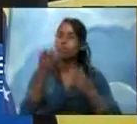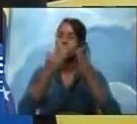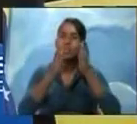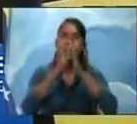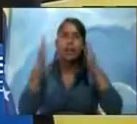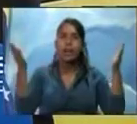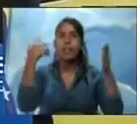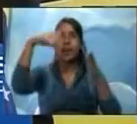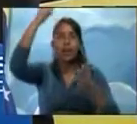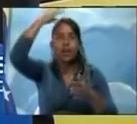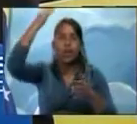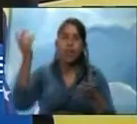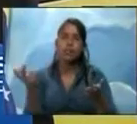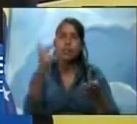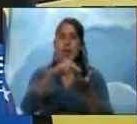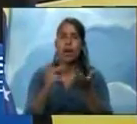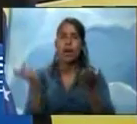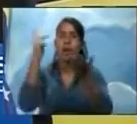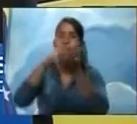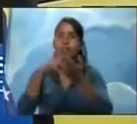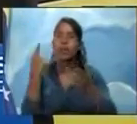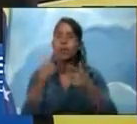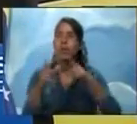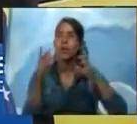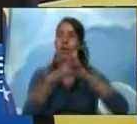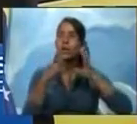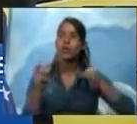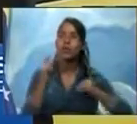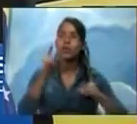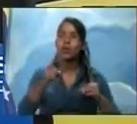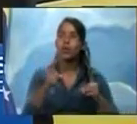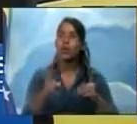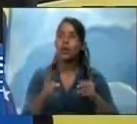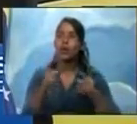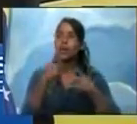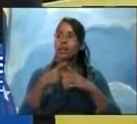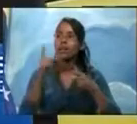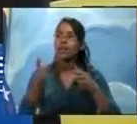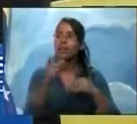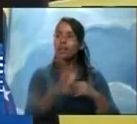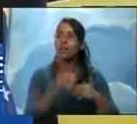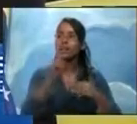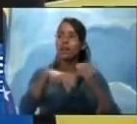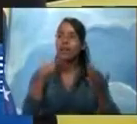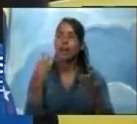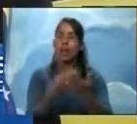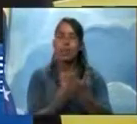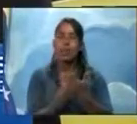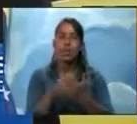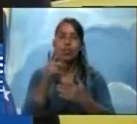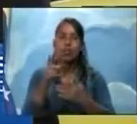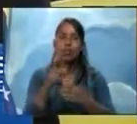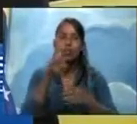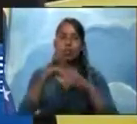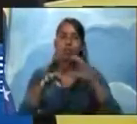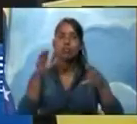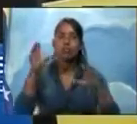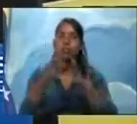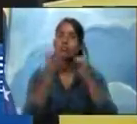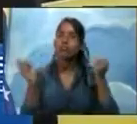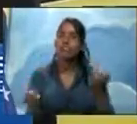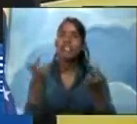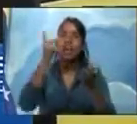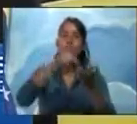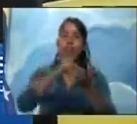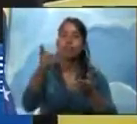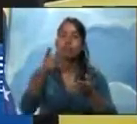iban a estar levantando. Pero todos esos imperios cayeron. Un imperio se levanta,